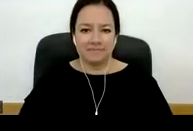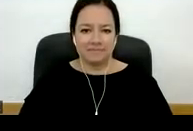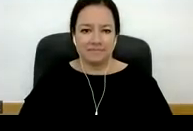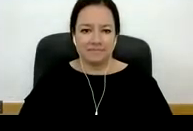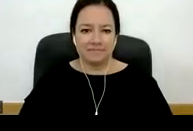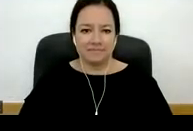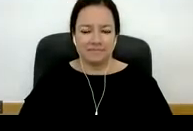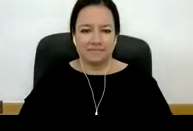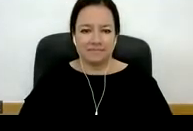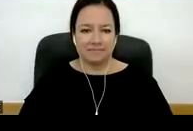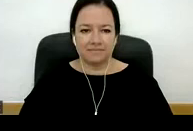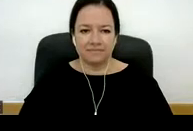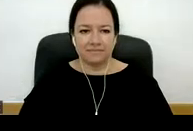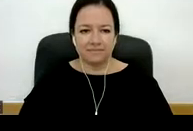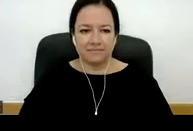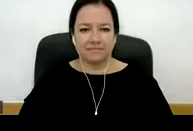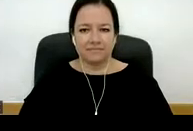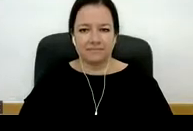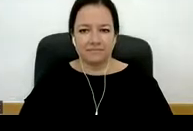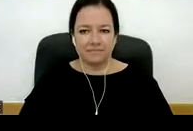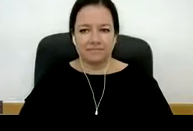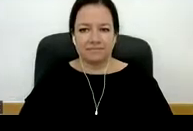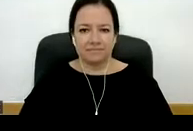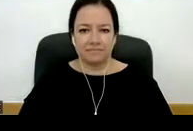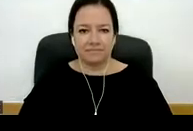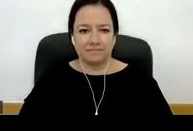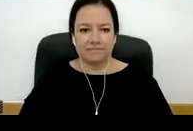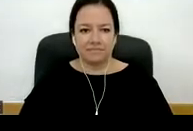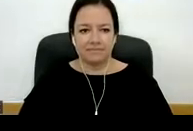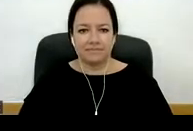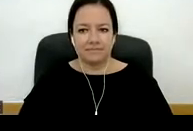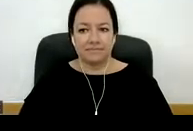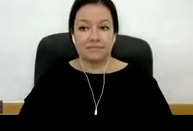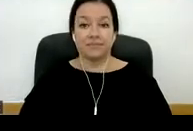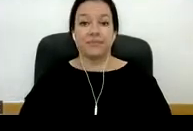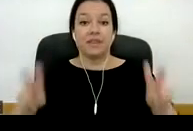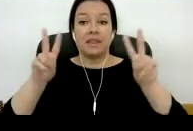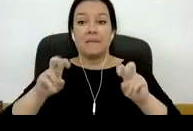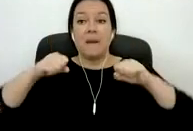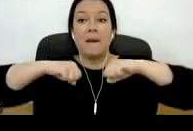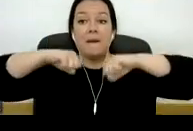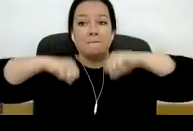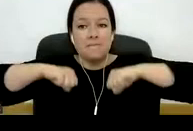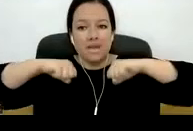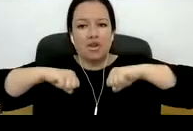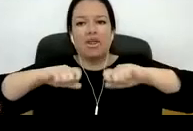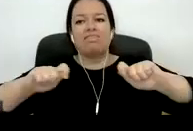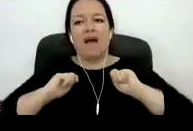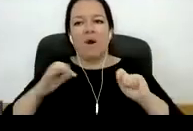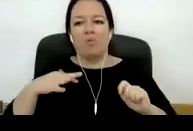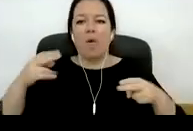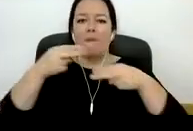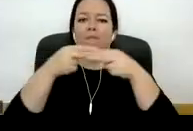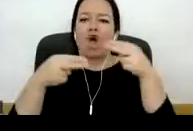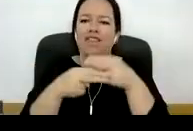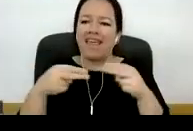en esta diapositiva, esta de aquí. Pero en las personas mayores pues nos permite eso, una entrada de proteína